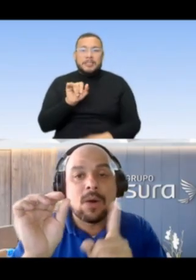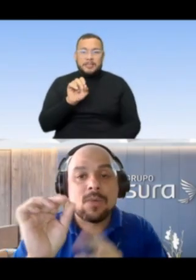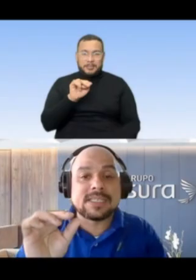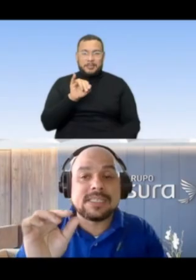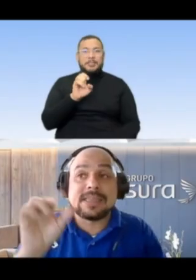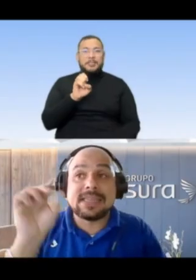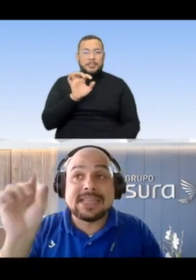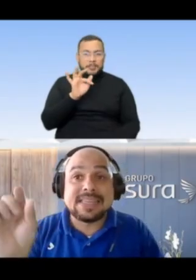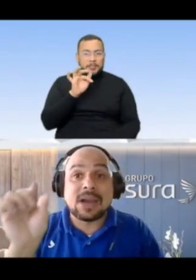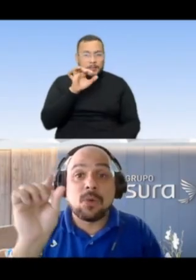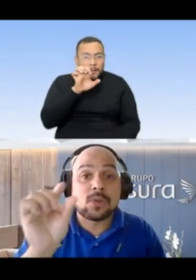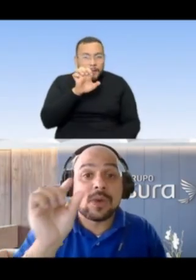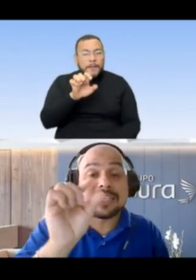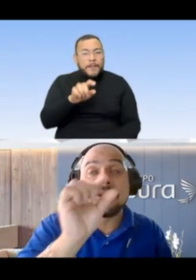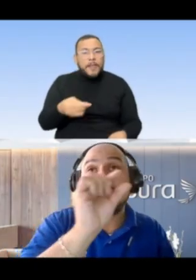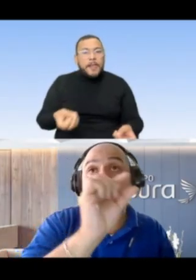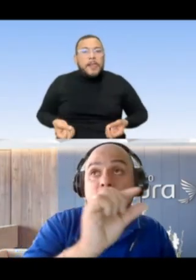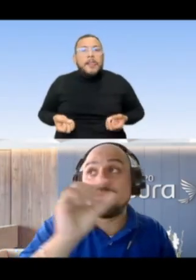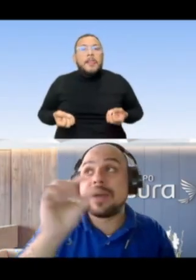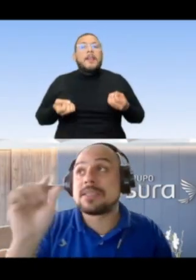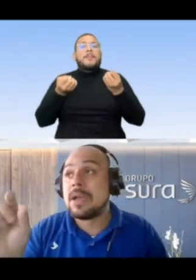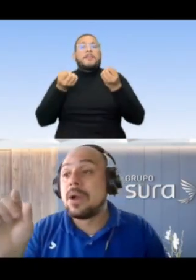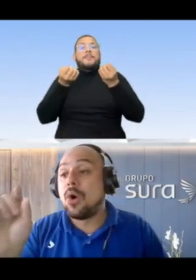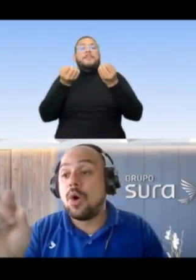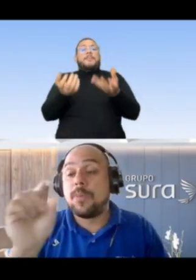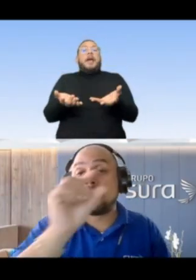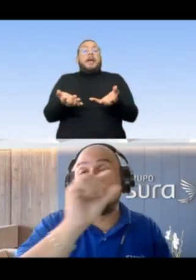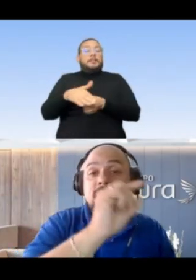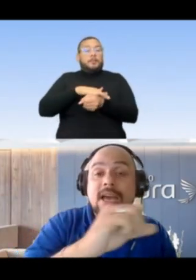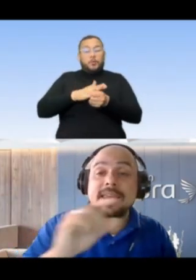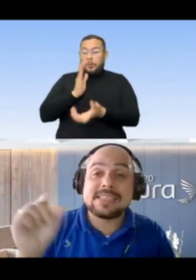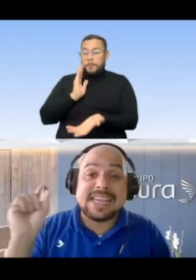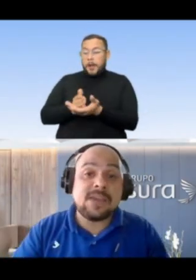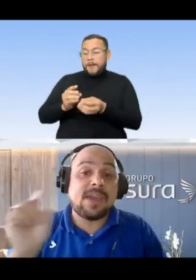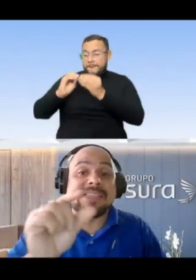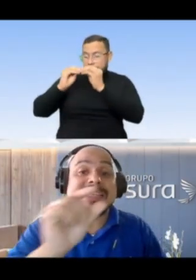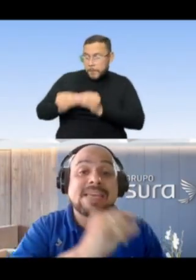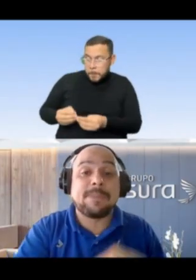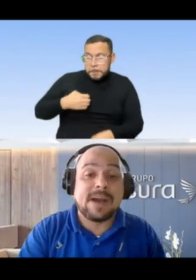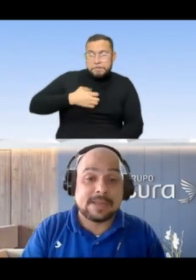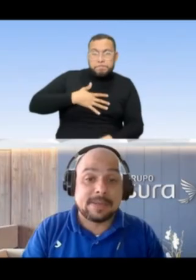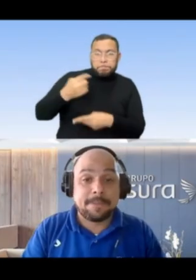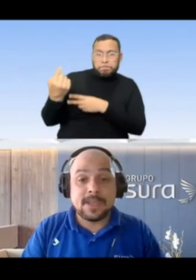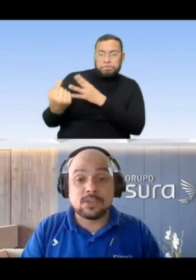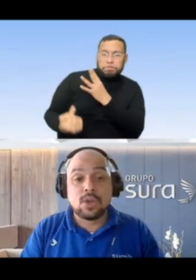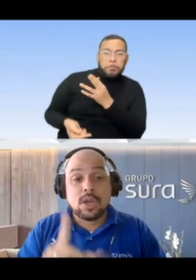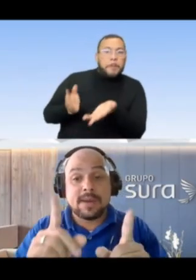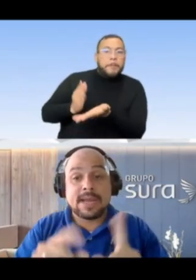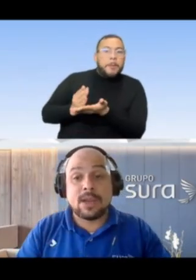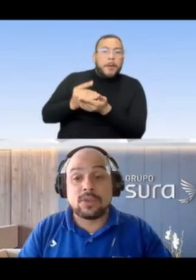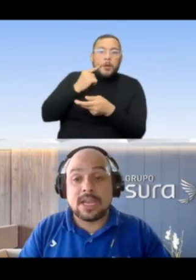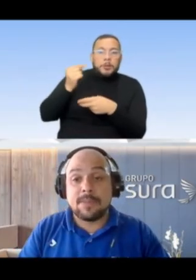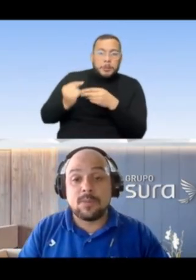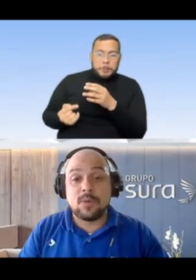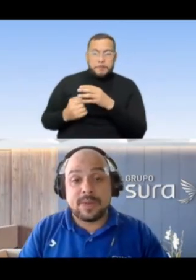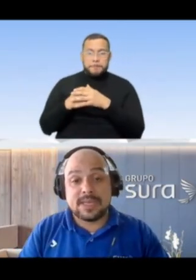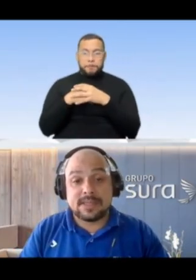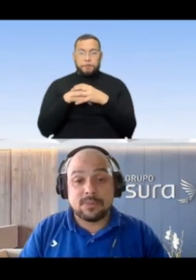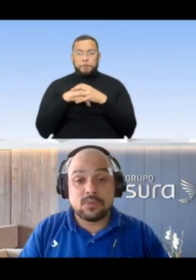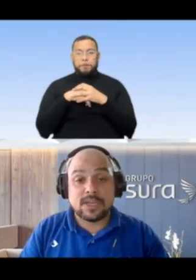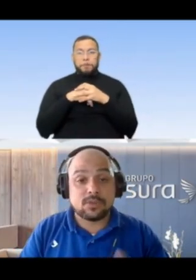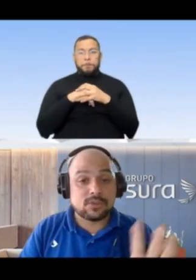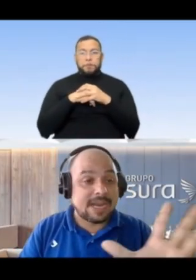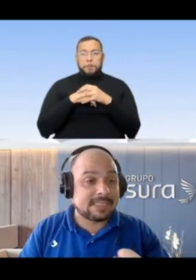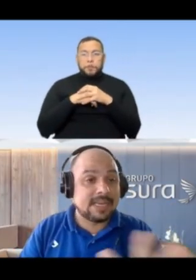dar vida a un accidente de acuerdo a las formas, oportunidades y veces que pasa. ¿Listo? Para que lo tengamos